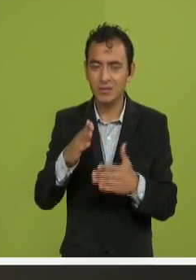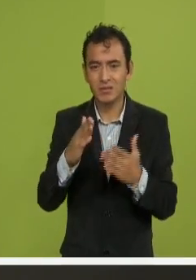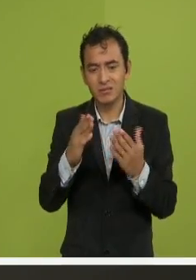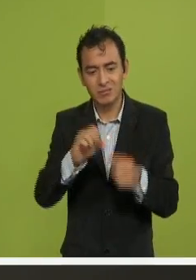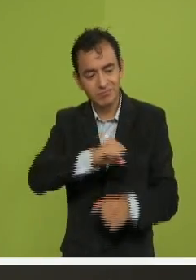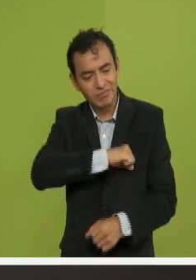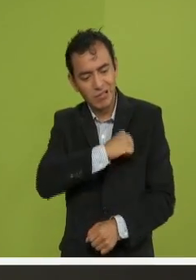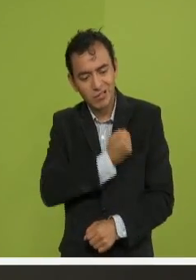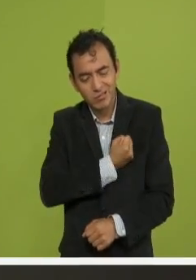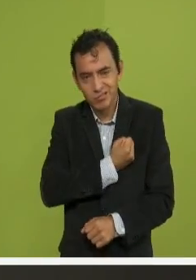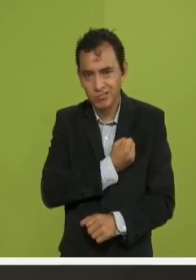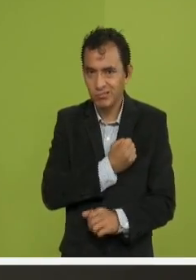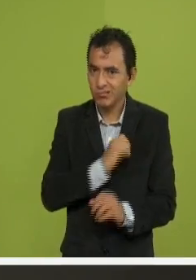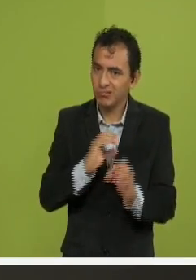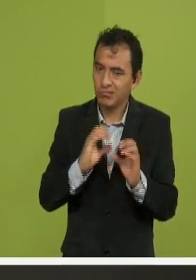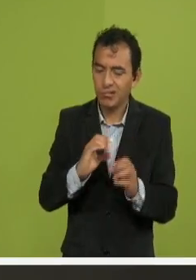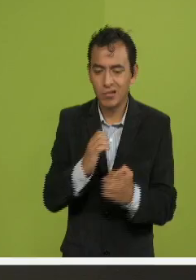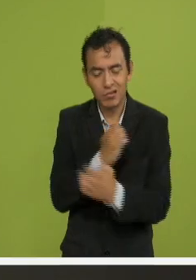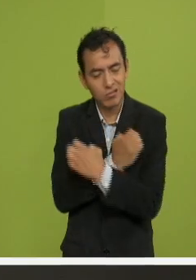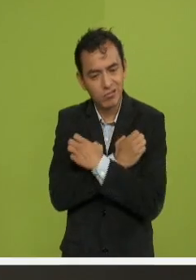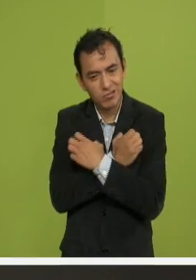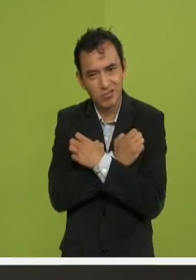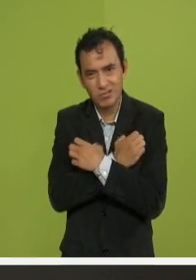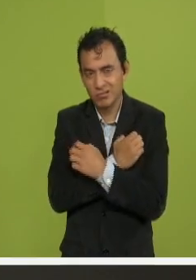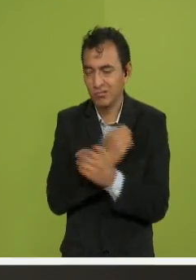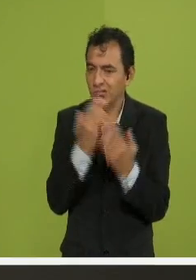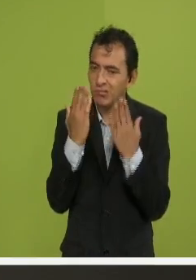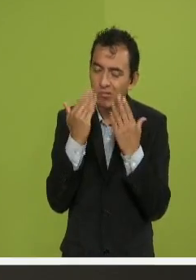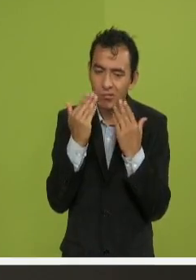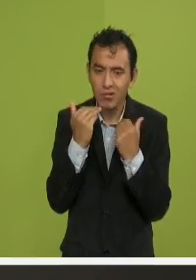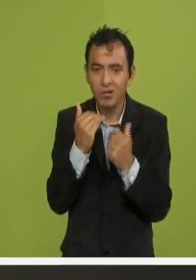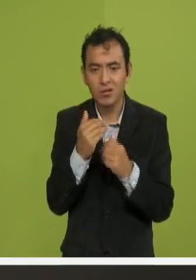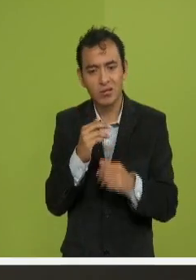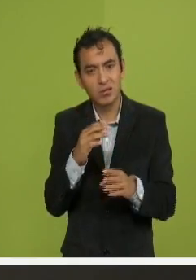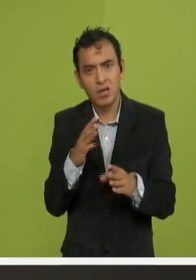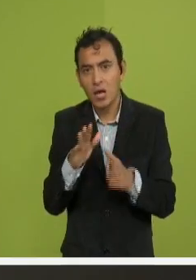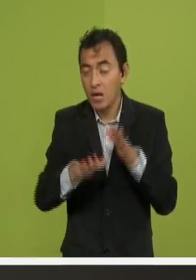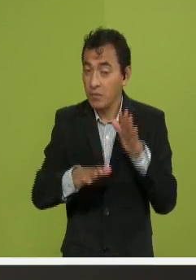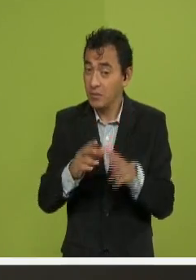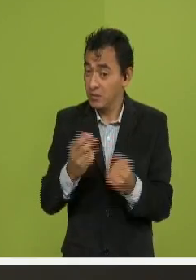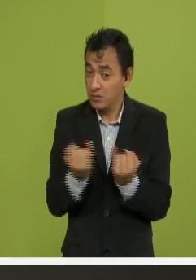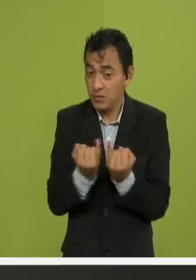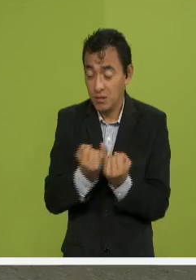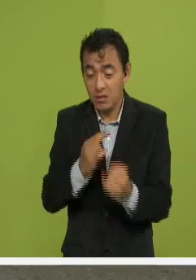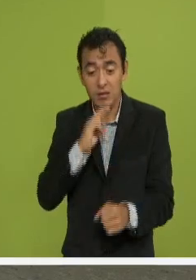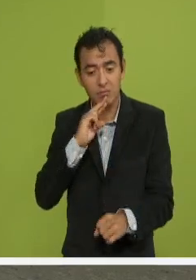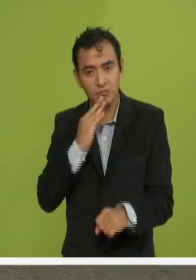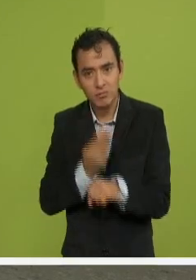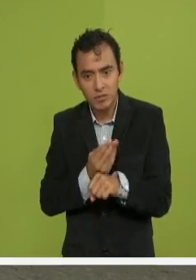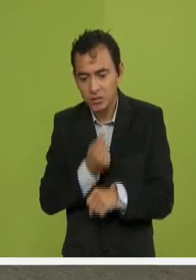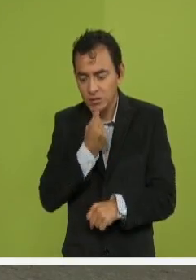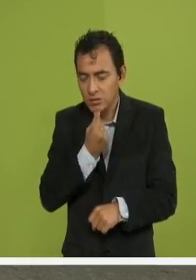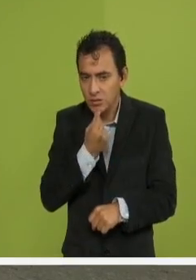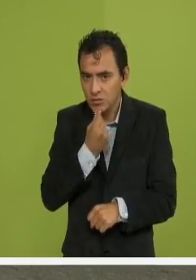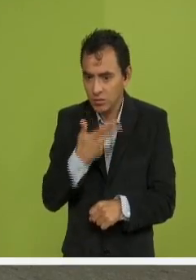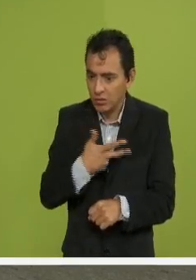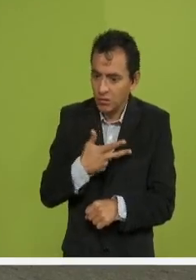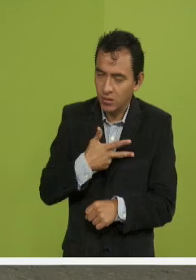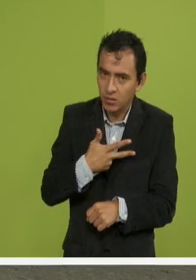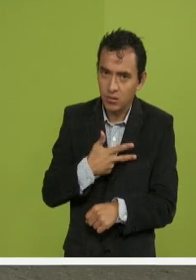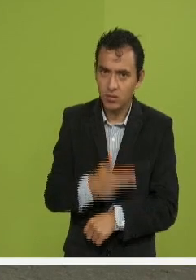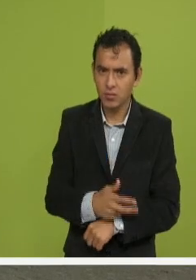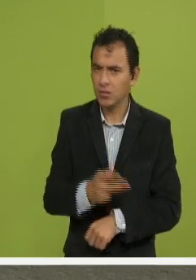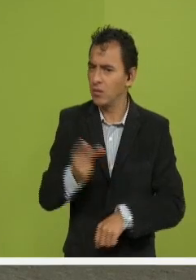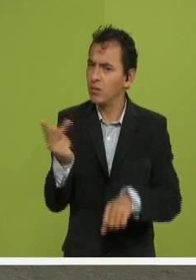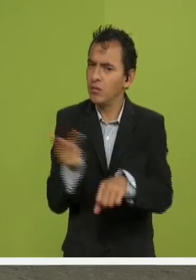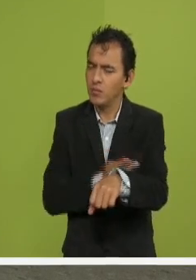salud, la educación, entre otros temas, ¿no? Incluso hasta las responsabilidades que llegan a tener estos pequeños y pequeñas, pero también pasa,